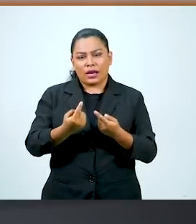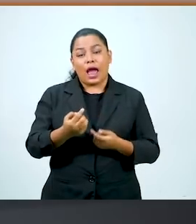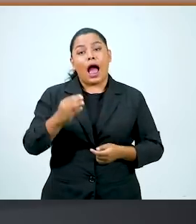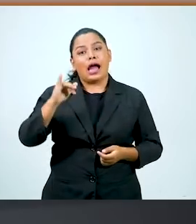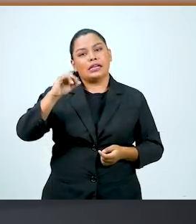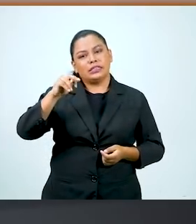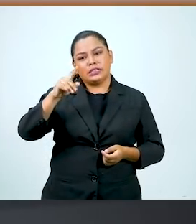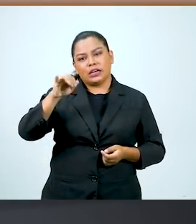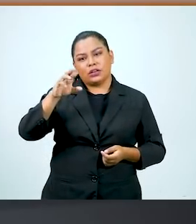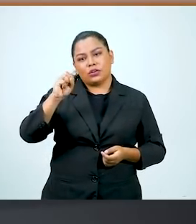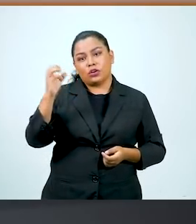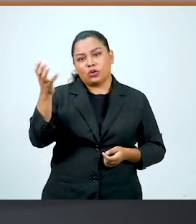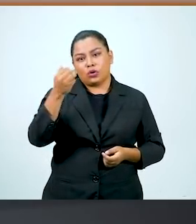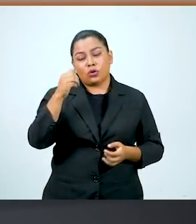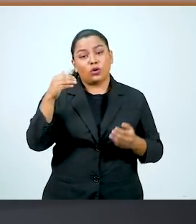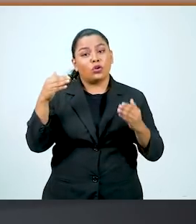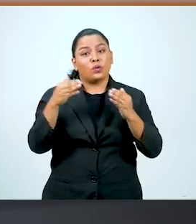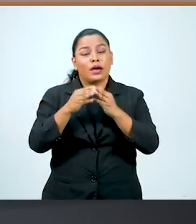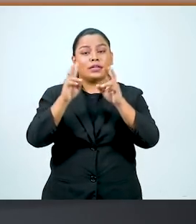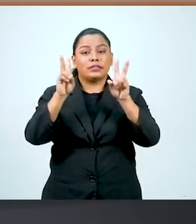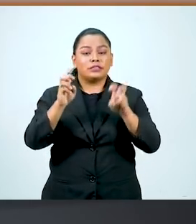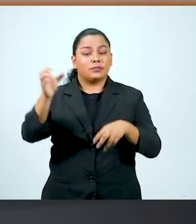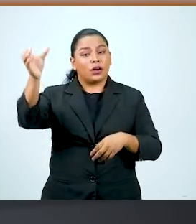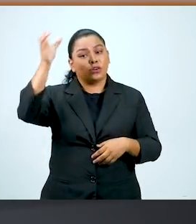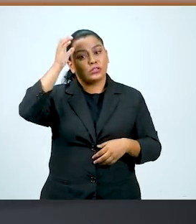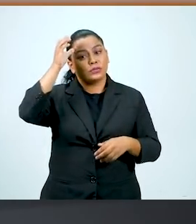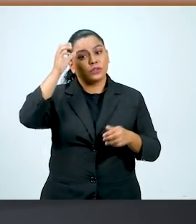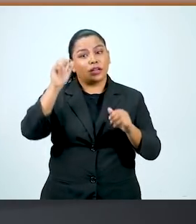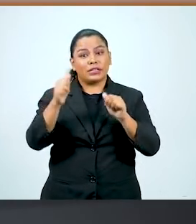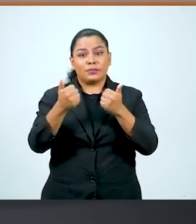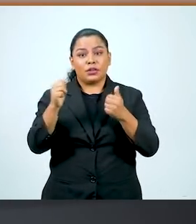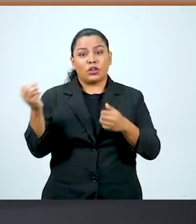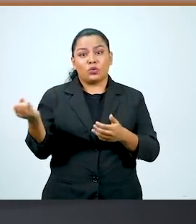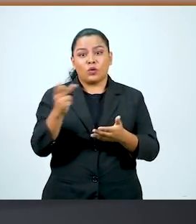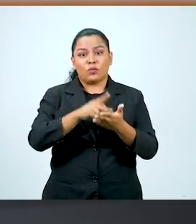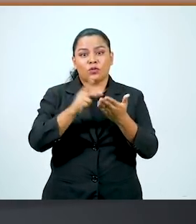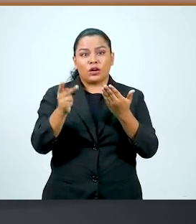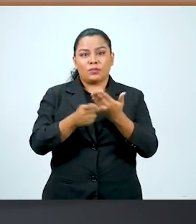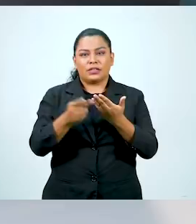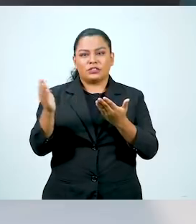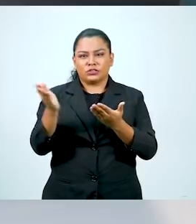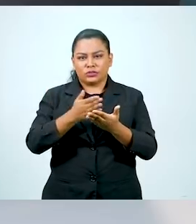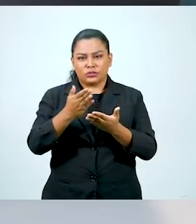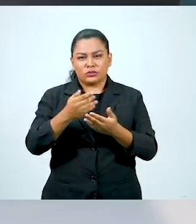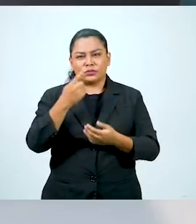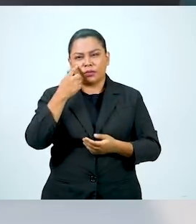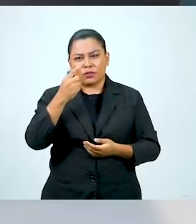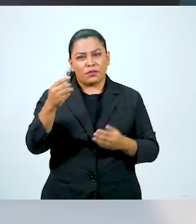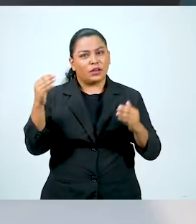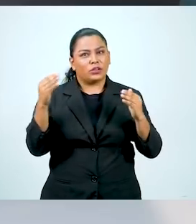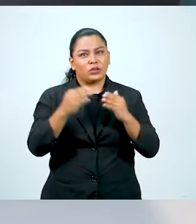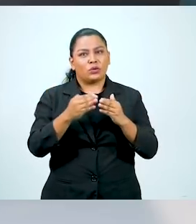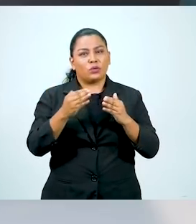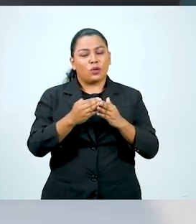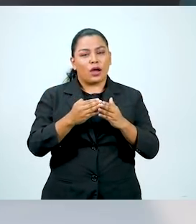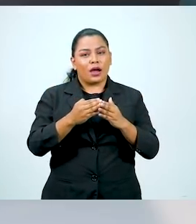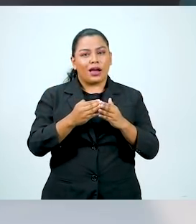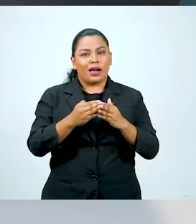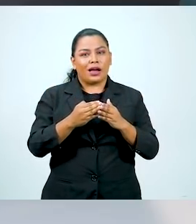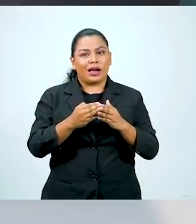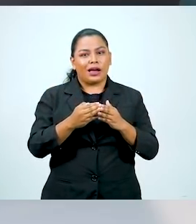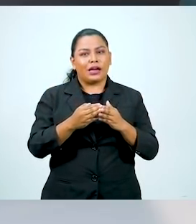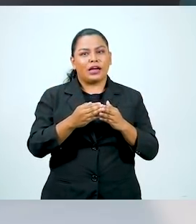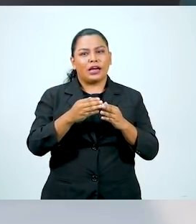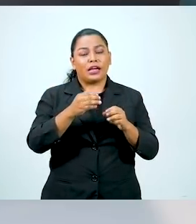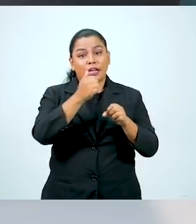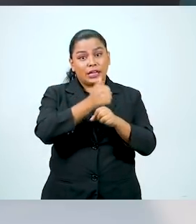los indicadores de logro y los contenidos conceptuales de acuerdo al nuevo programa de estudio. Vamos a tener también cada una